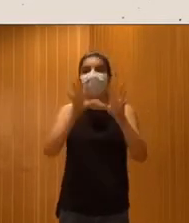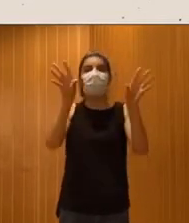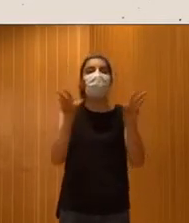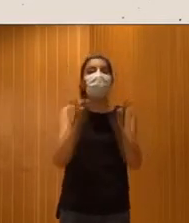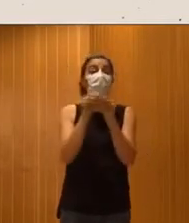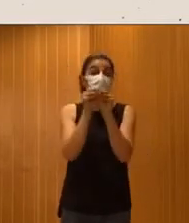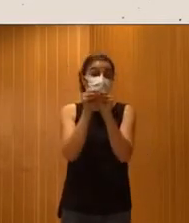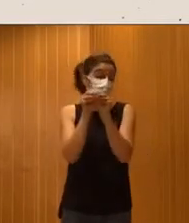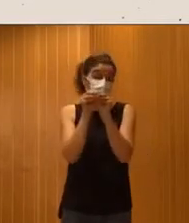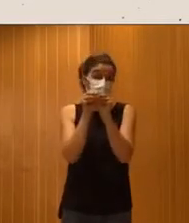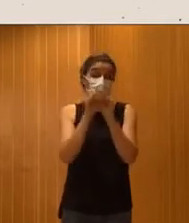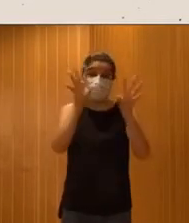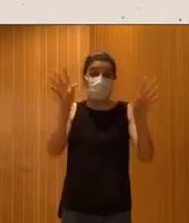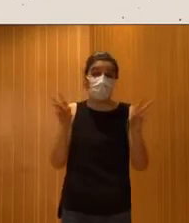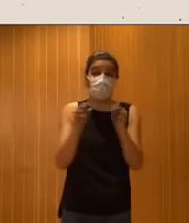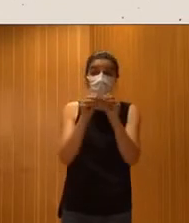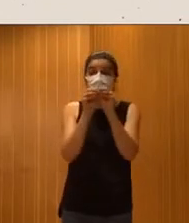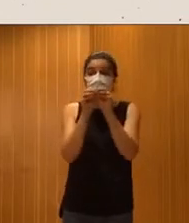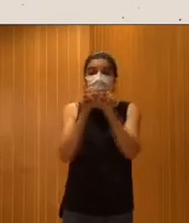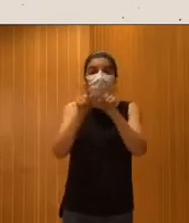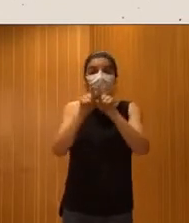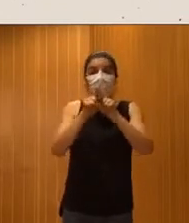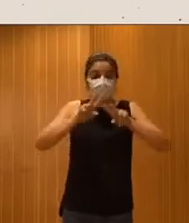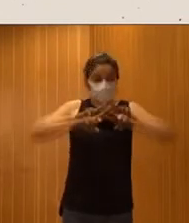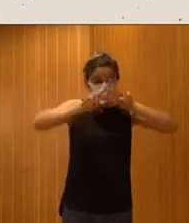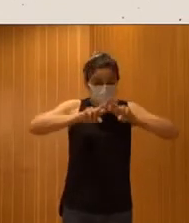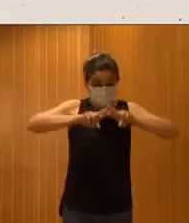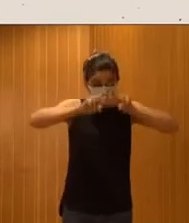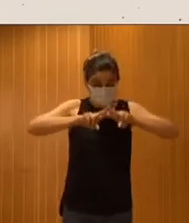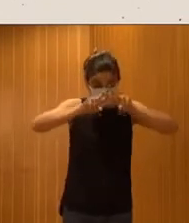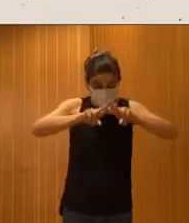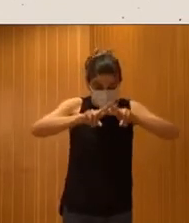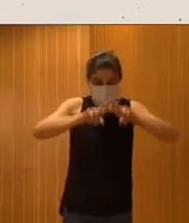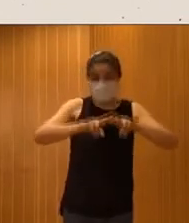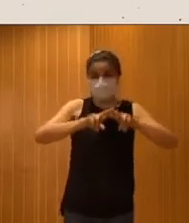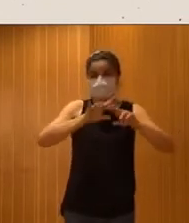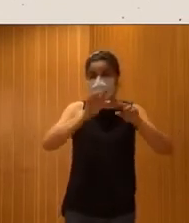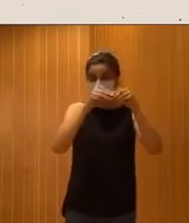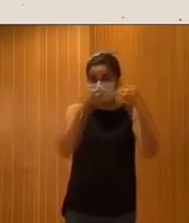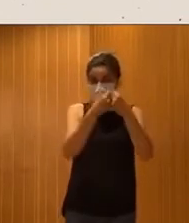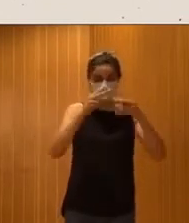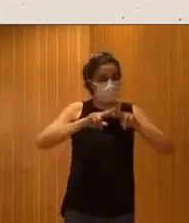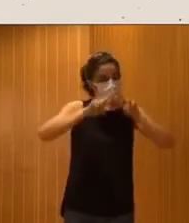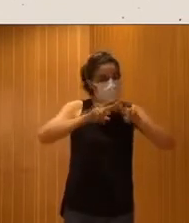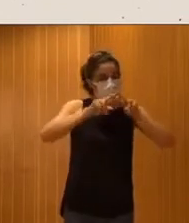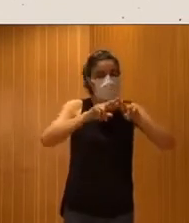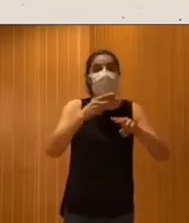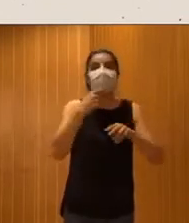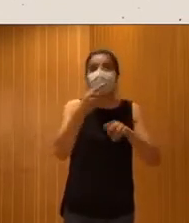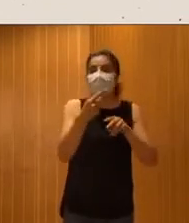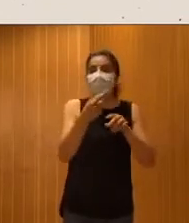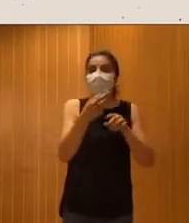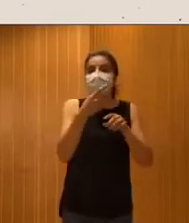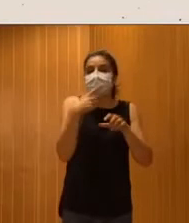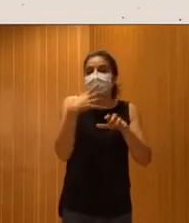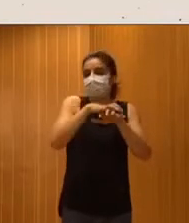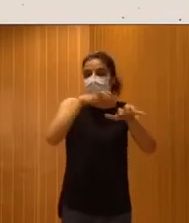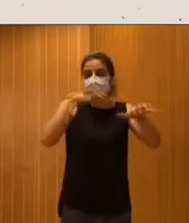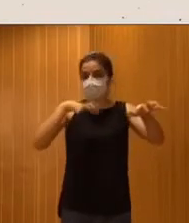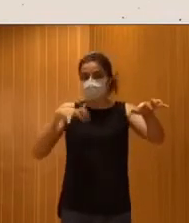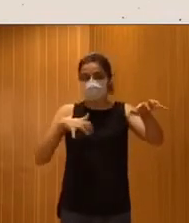Las conclusiones de esta revisión de la literatura es que dominan las guías